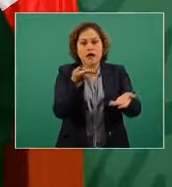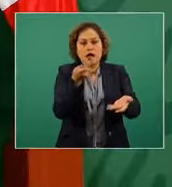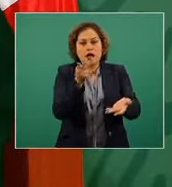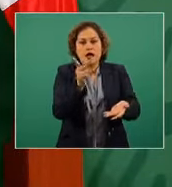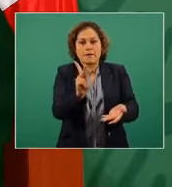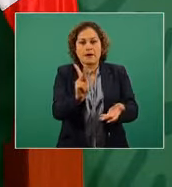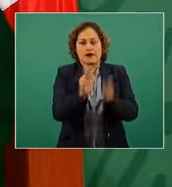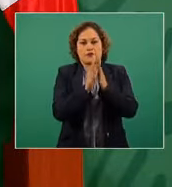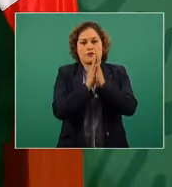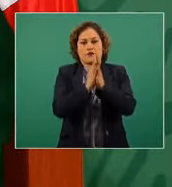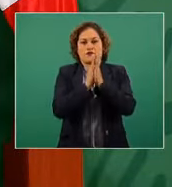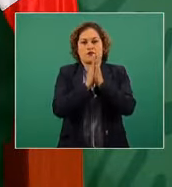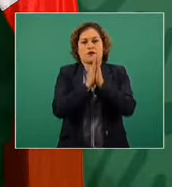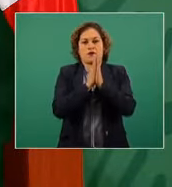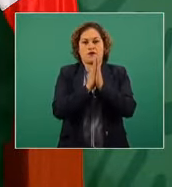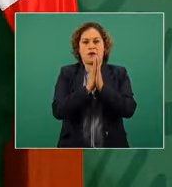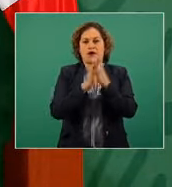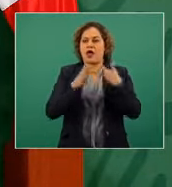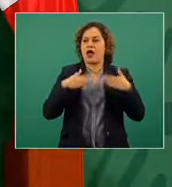Fíjense la visión